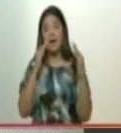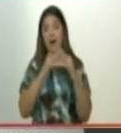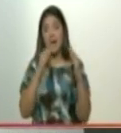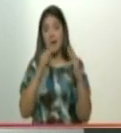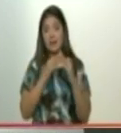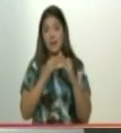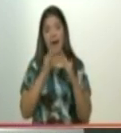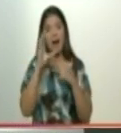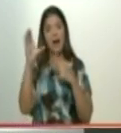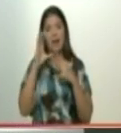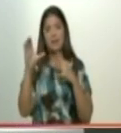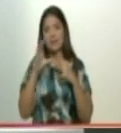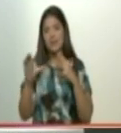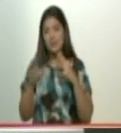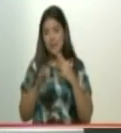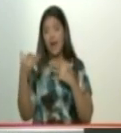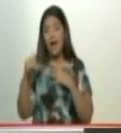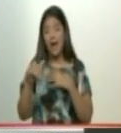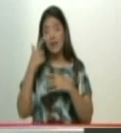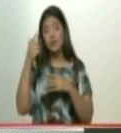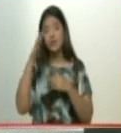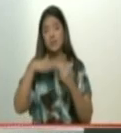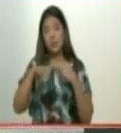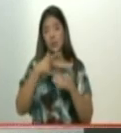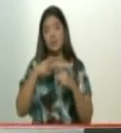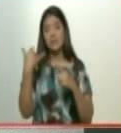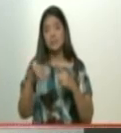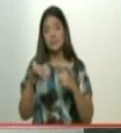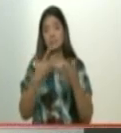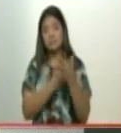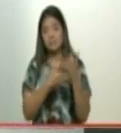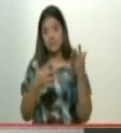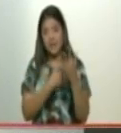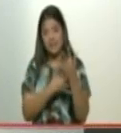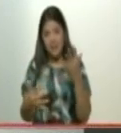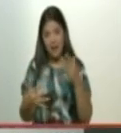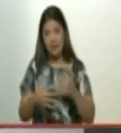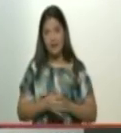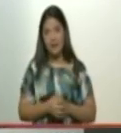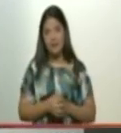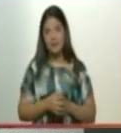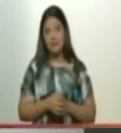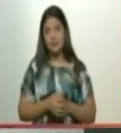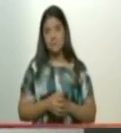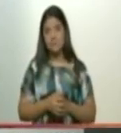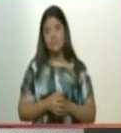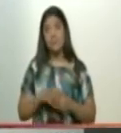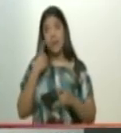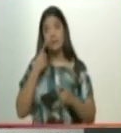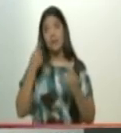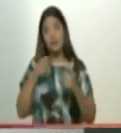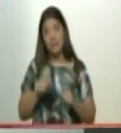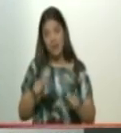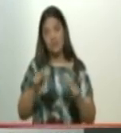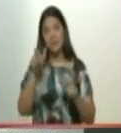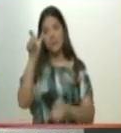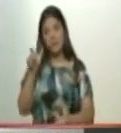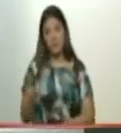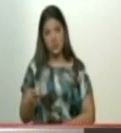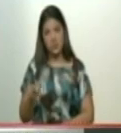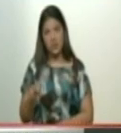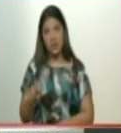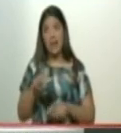quimioluminiscencia característica de la presencia de la sustancia de naturaleza hemática, sangre, la cual arrojó que se trata de la especie humana.